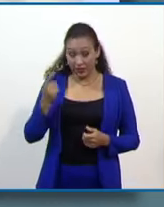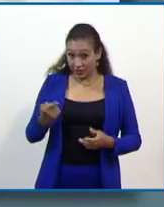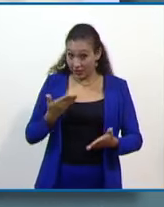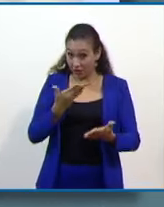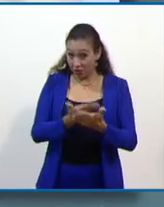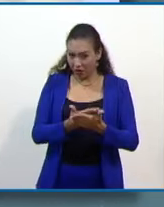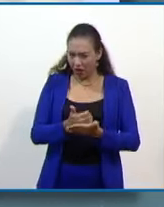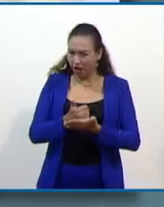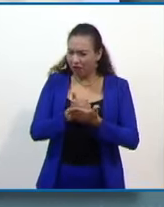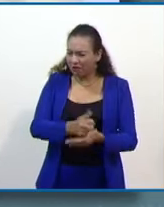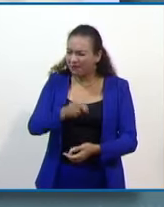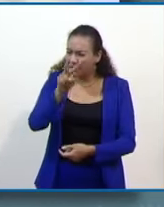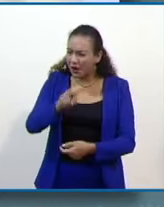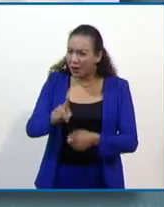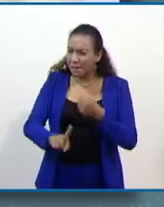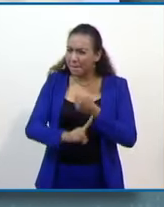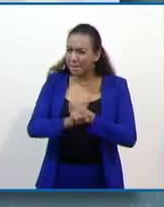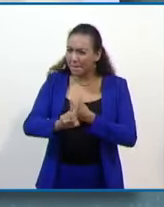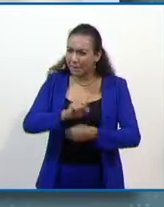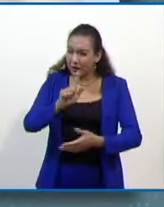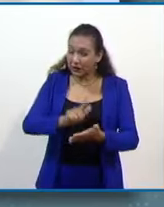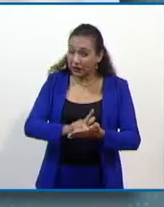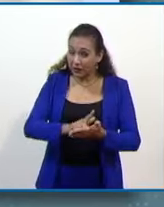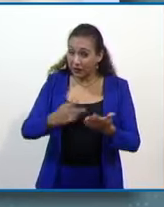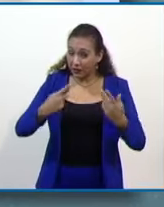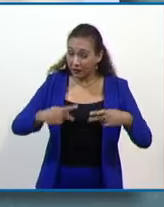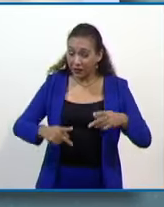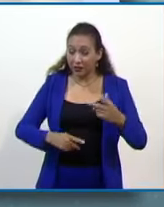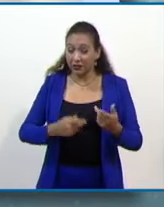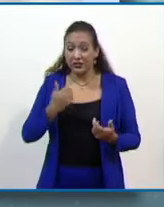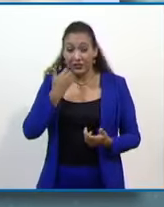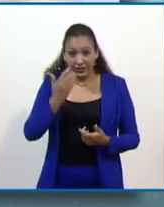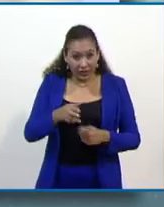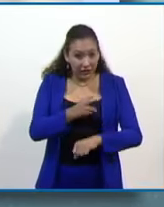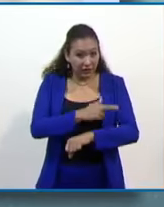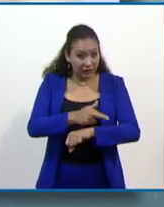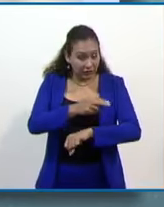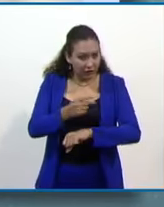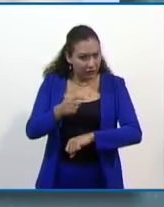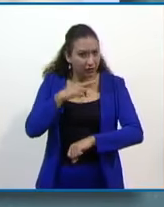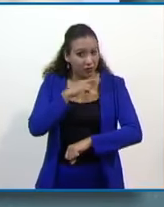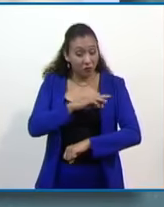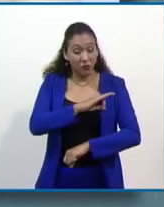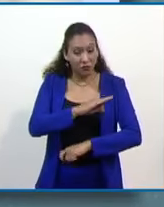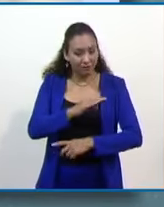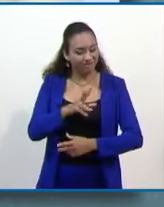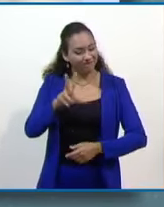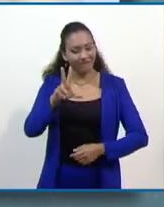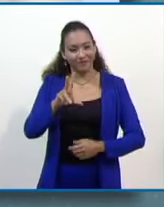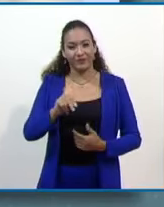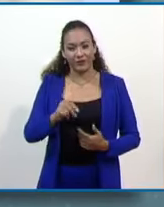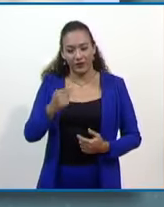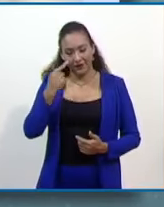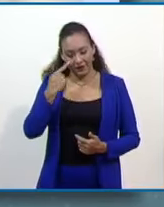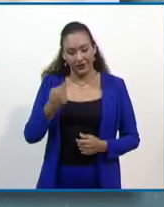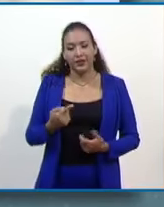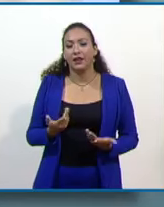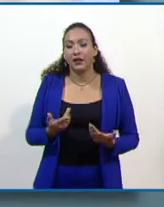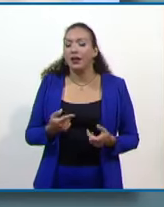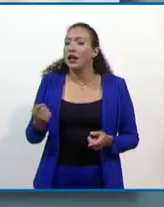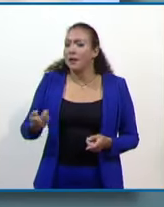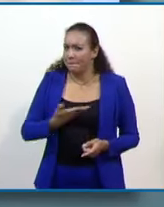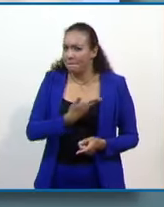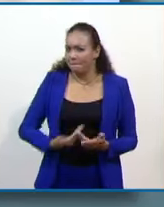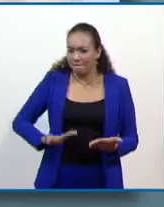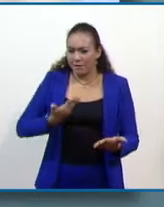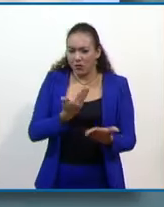problemas que demanda la población mexicana. Primero, porque no hay un diagnóstico serio y objetivo que